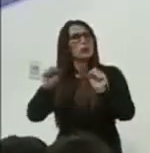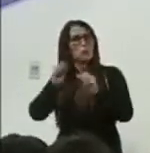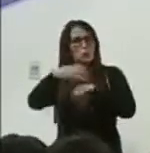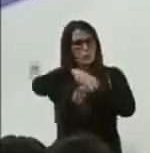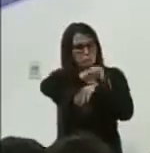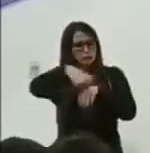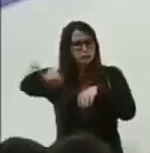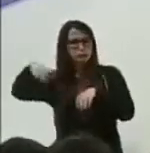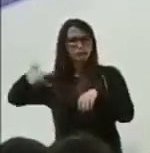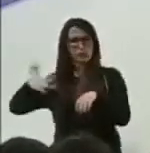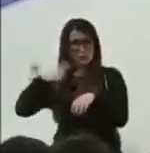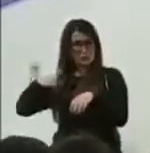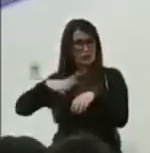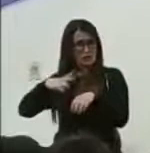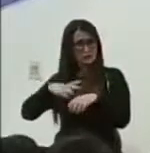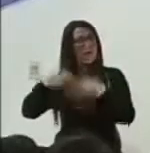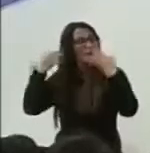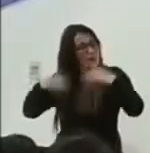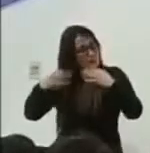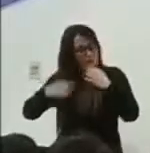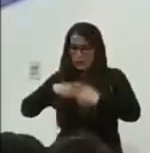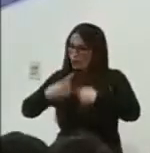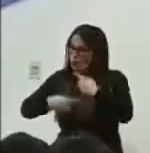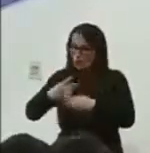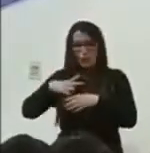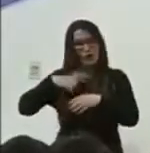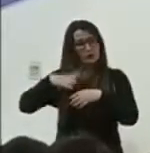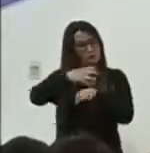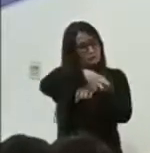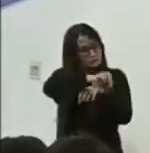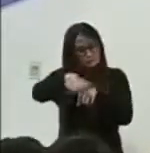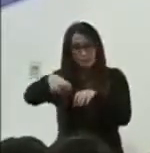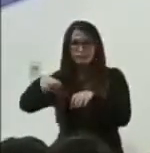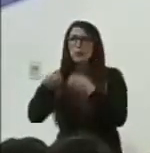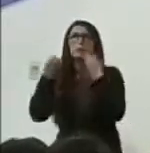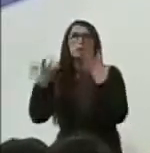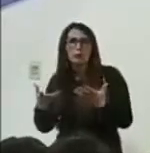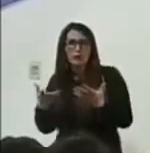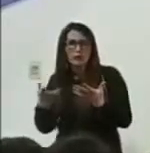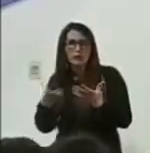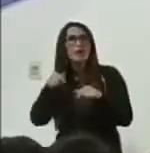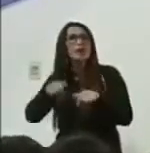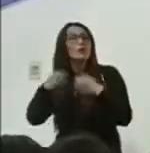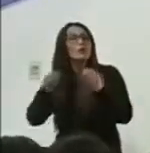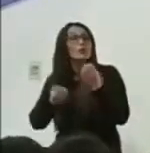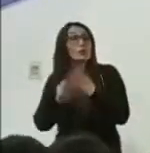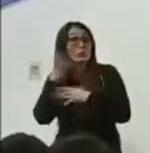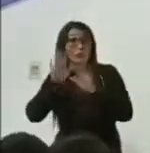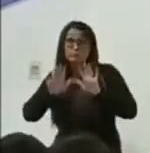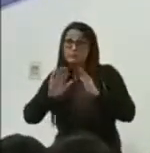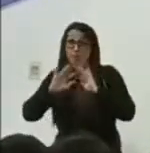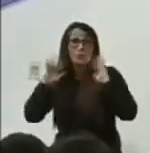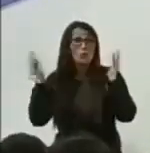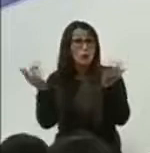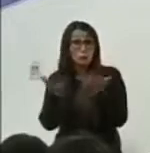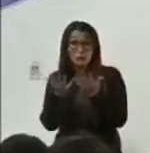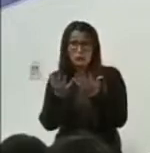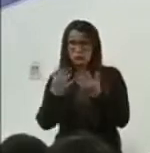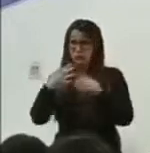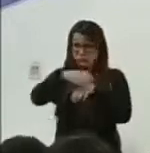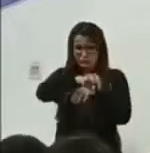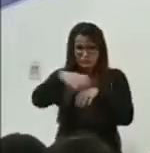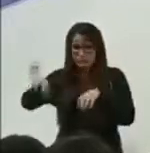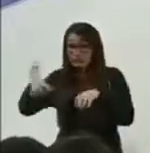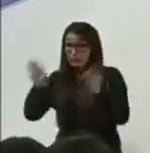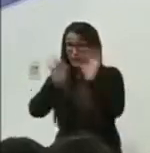riqueza y tenemos que seguir distribuyendo la riqueza. ¿Y saben por qué? Porque en este nuevo mundo, si no distribuimos la